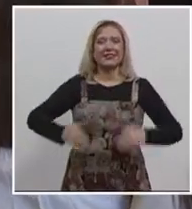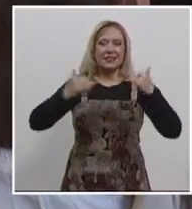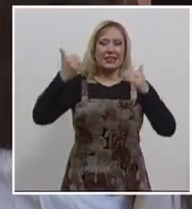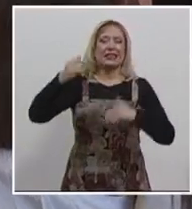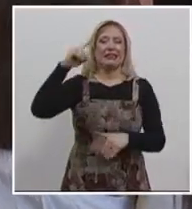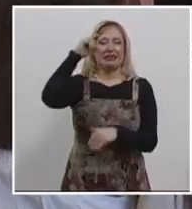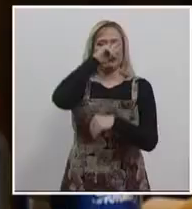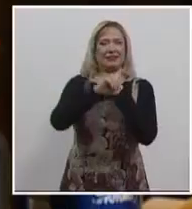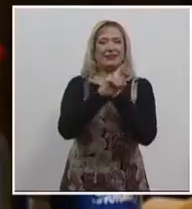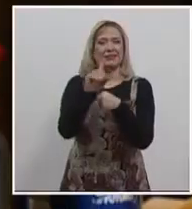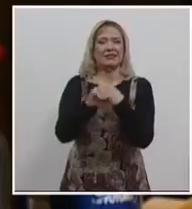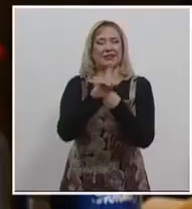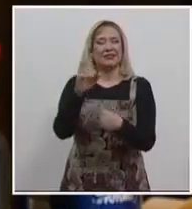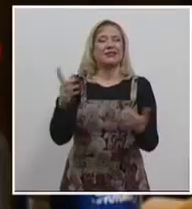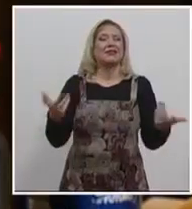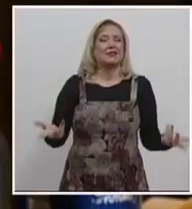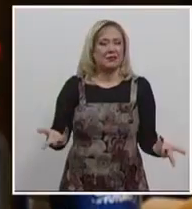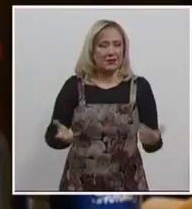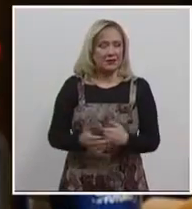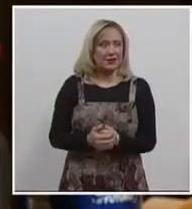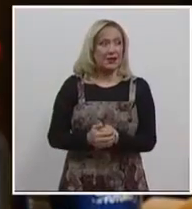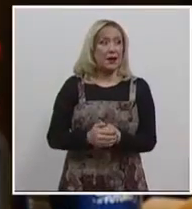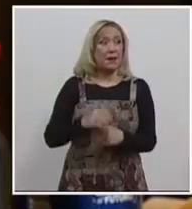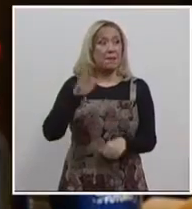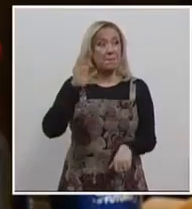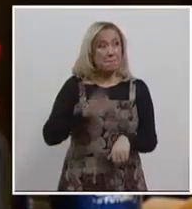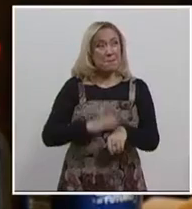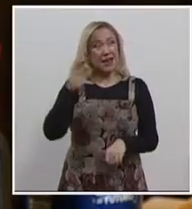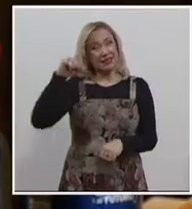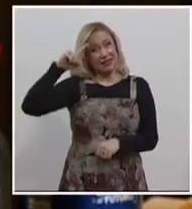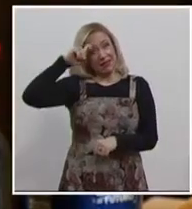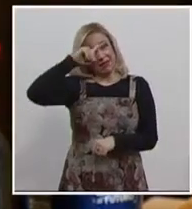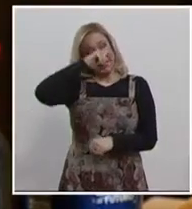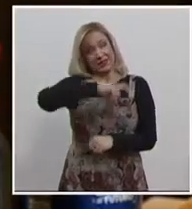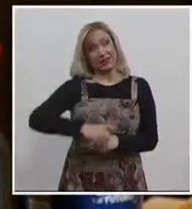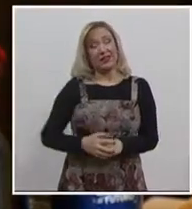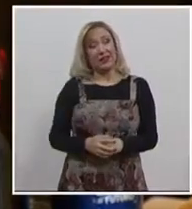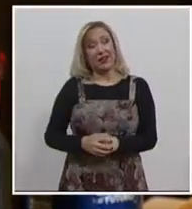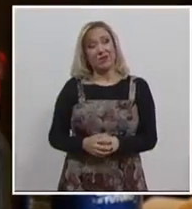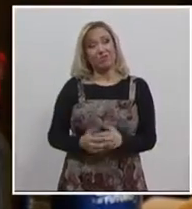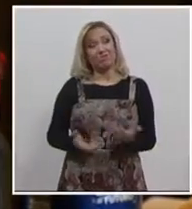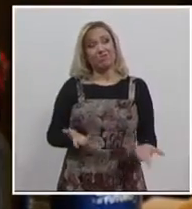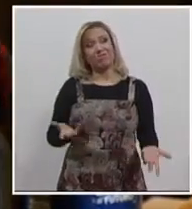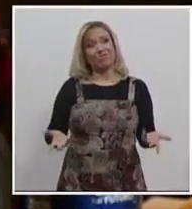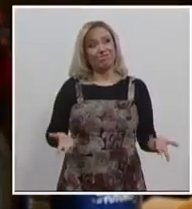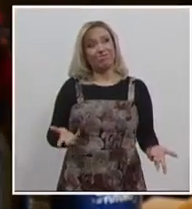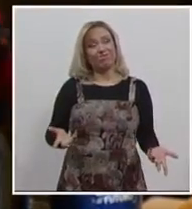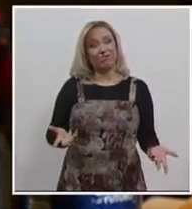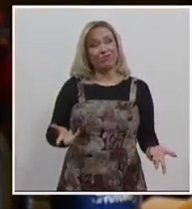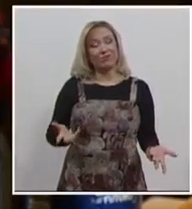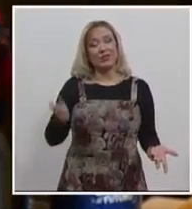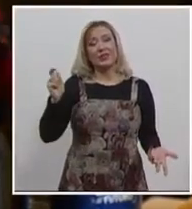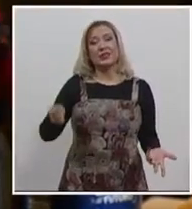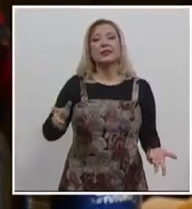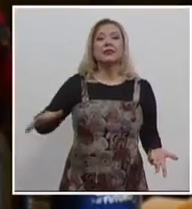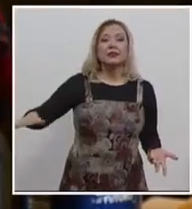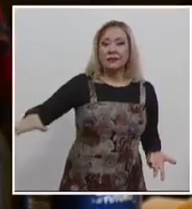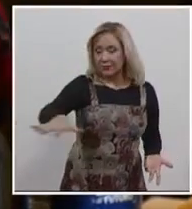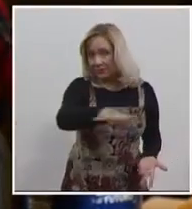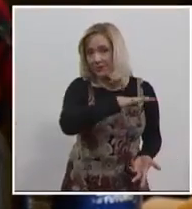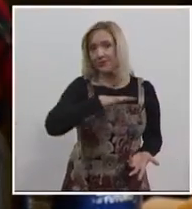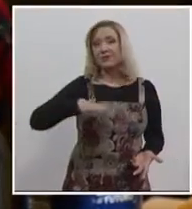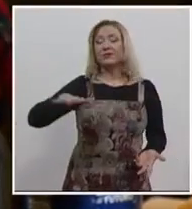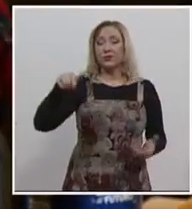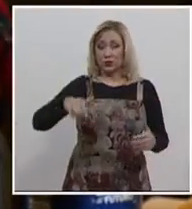cada día en su labor. Creo que la parte más compleja es deriva de la naturaleza pública y alta